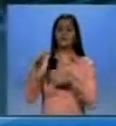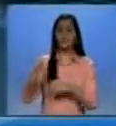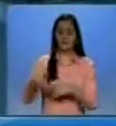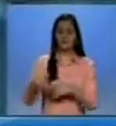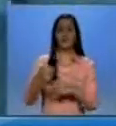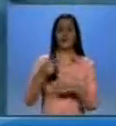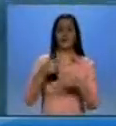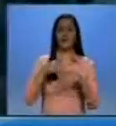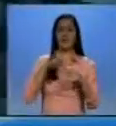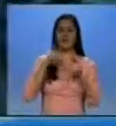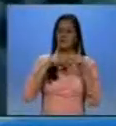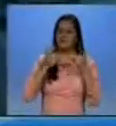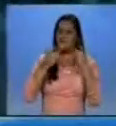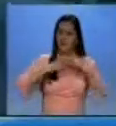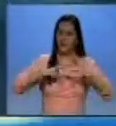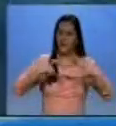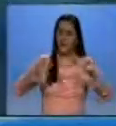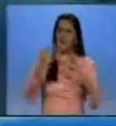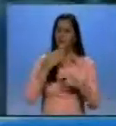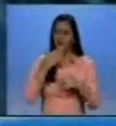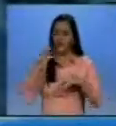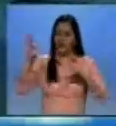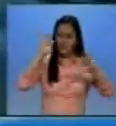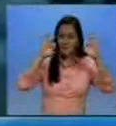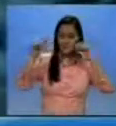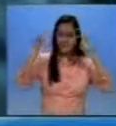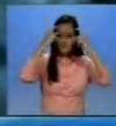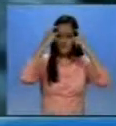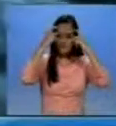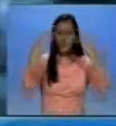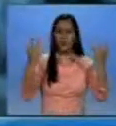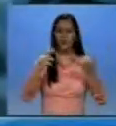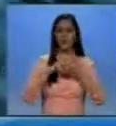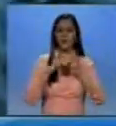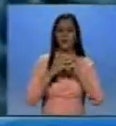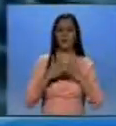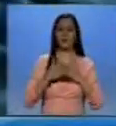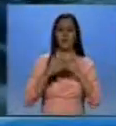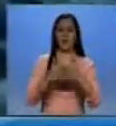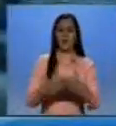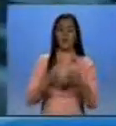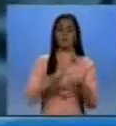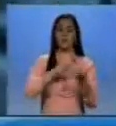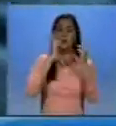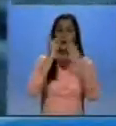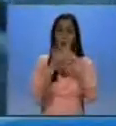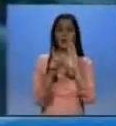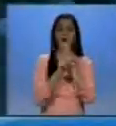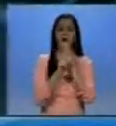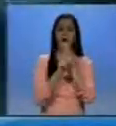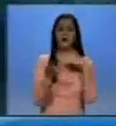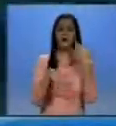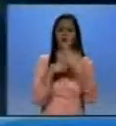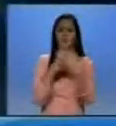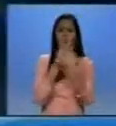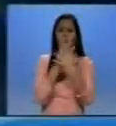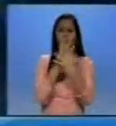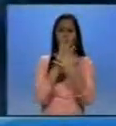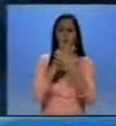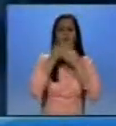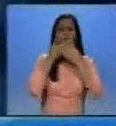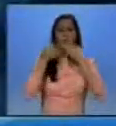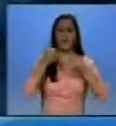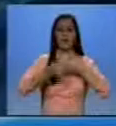combatir delitos en el mar. Además, propusieron a la Asamblea Nacional reformar el Código Orgánico Integral Penal para mejorar